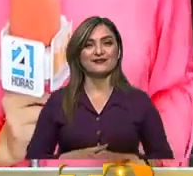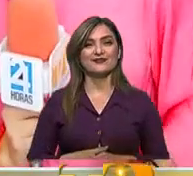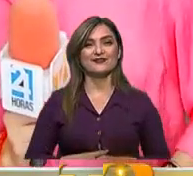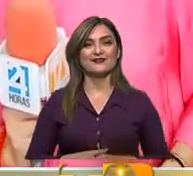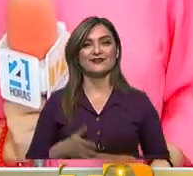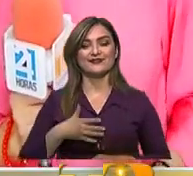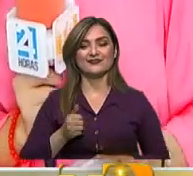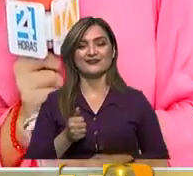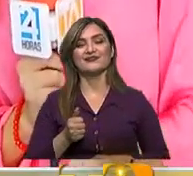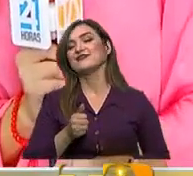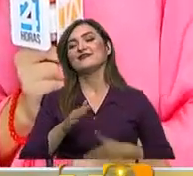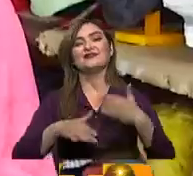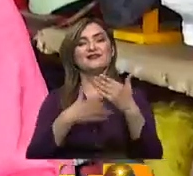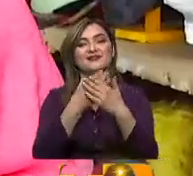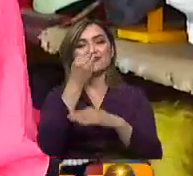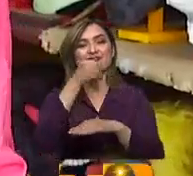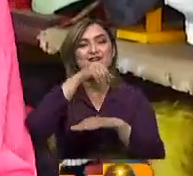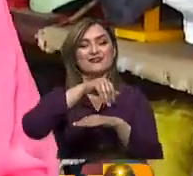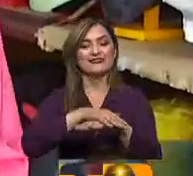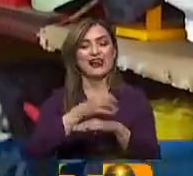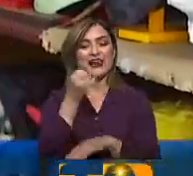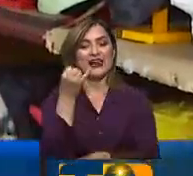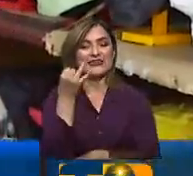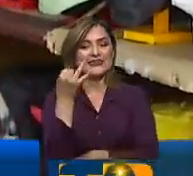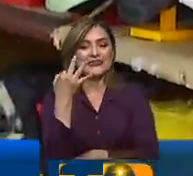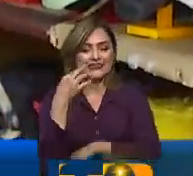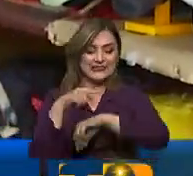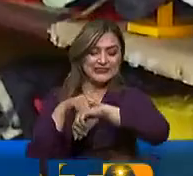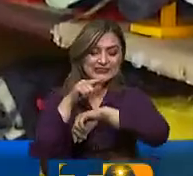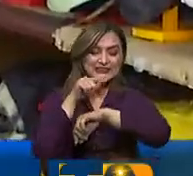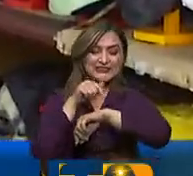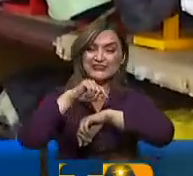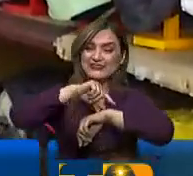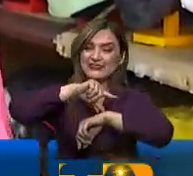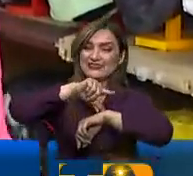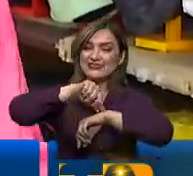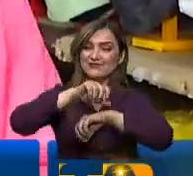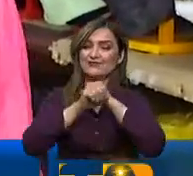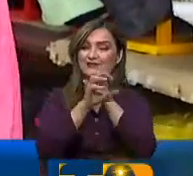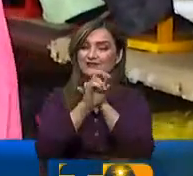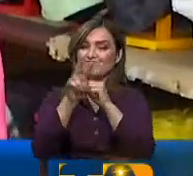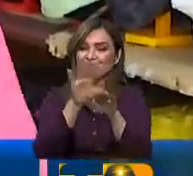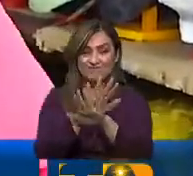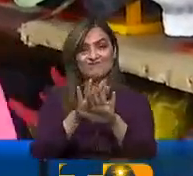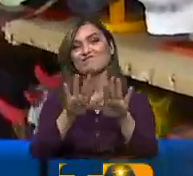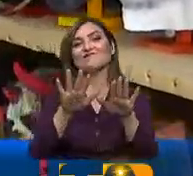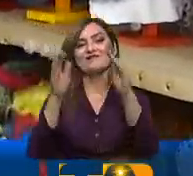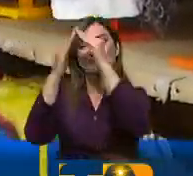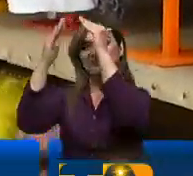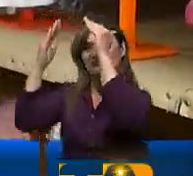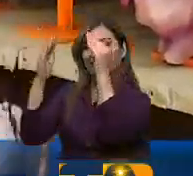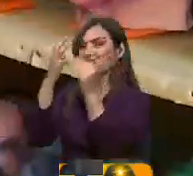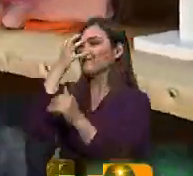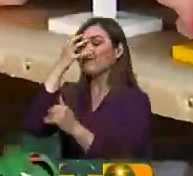¿Qué tal a todos? Muy buenas tardes. Comienza la cuenta regresiva para despedir el 2021 y no puede faltar la visita por el Palacio de la